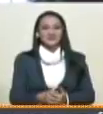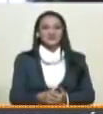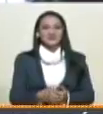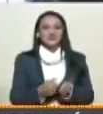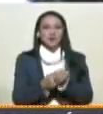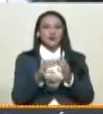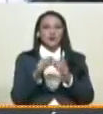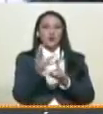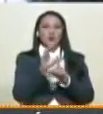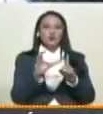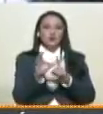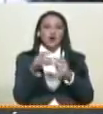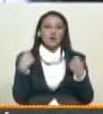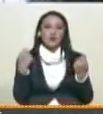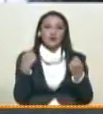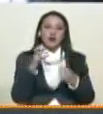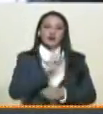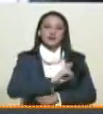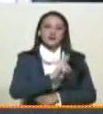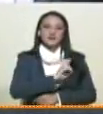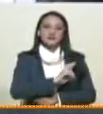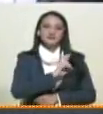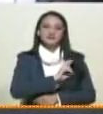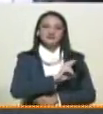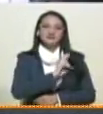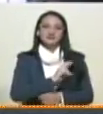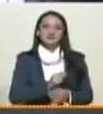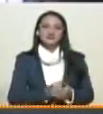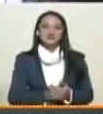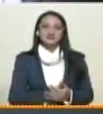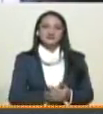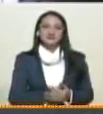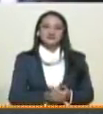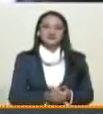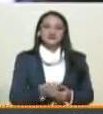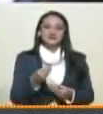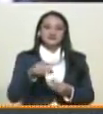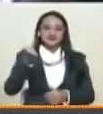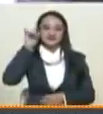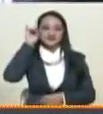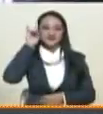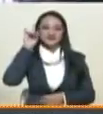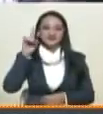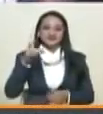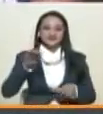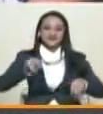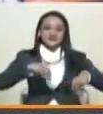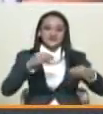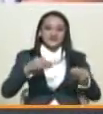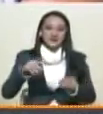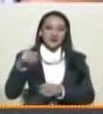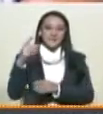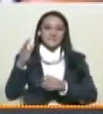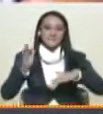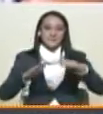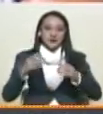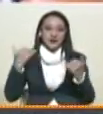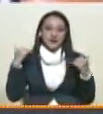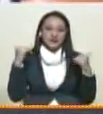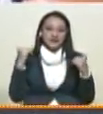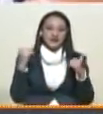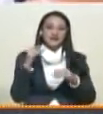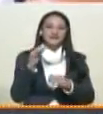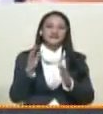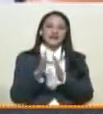manifestaciones culturales, populares y religiosas. Lo hemos hecho con los Diablos Danzantes de Yare, con la Parranda de San Juan, con la Parranda de San